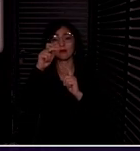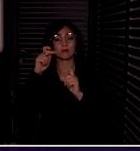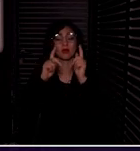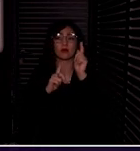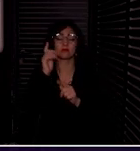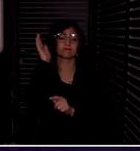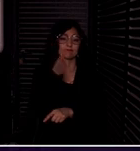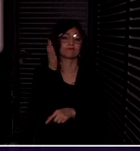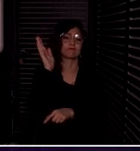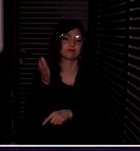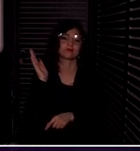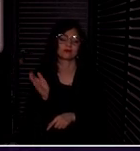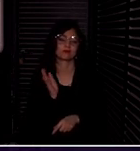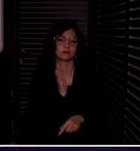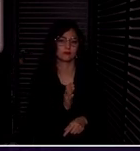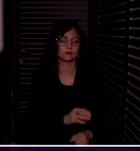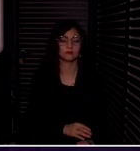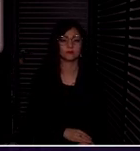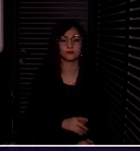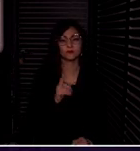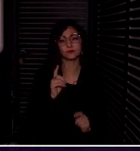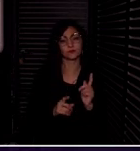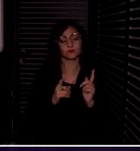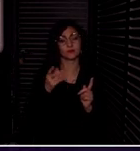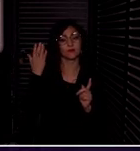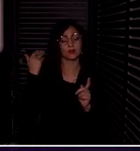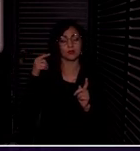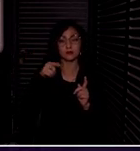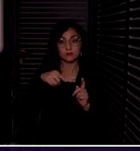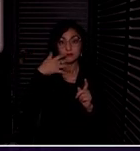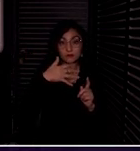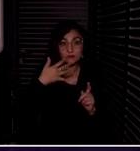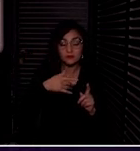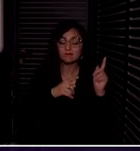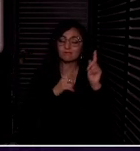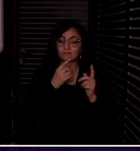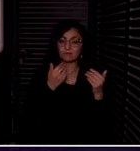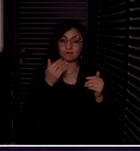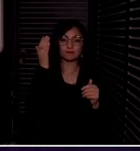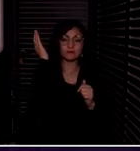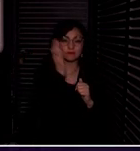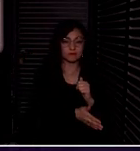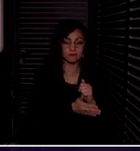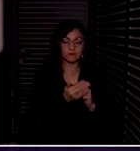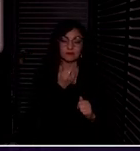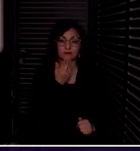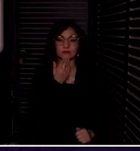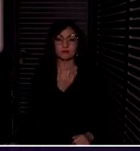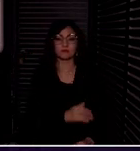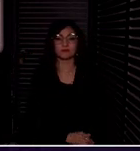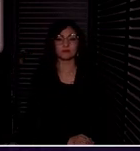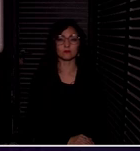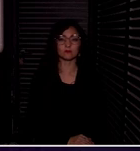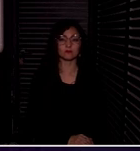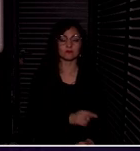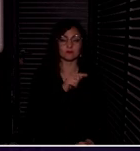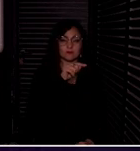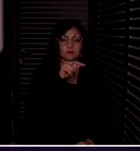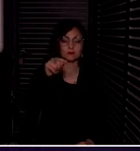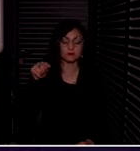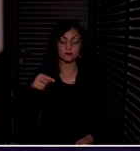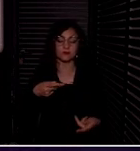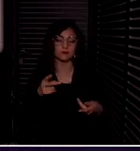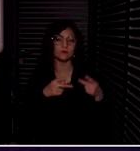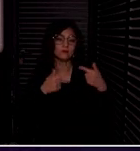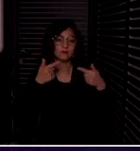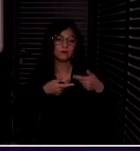desaparición de actores que eran claves en ese escenario. Entonces, es un elemento también para pensar de estos escenarios, como política